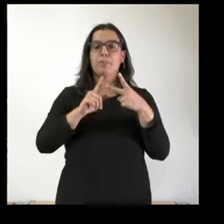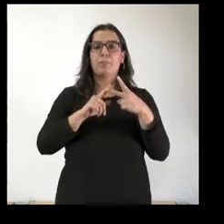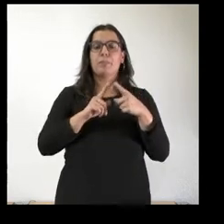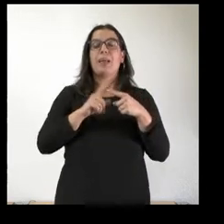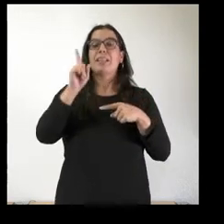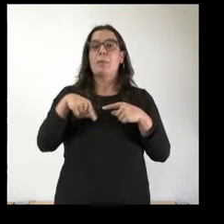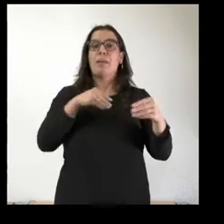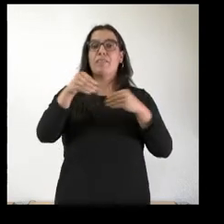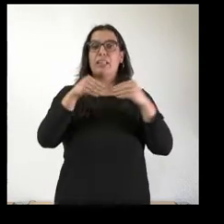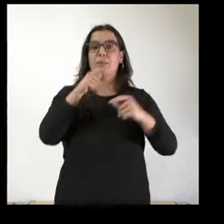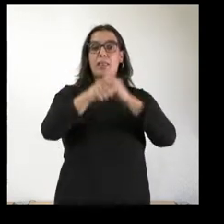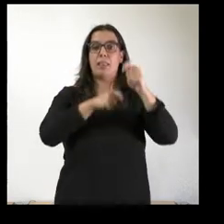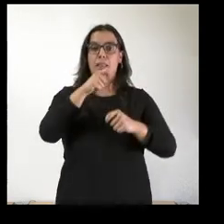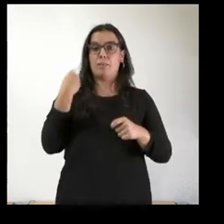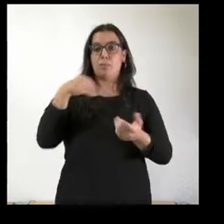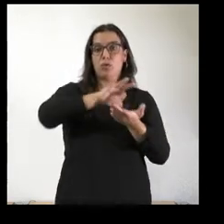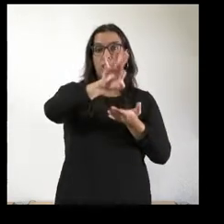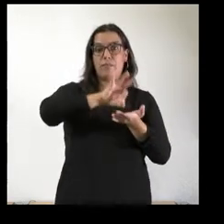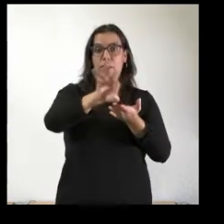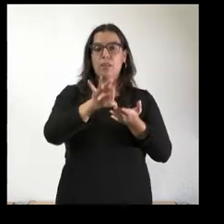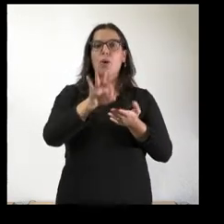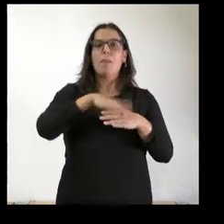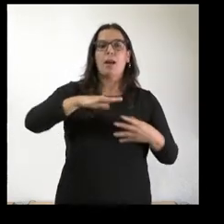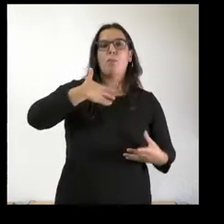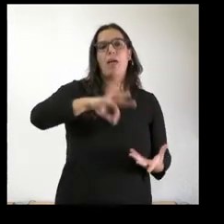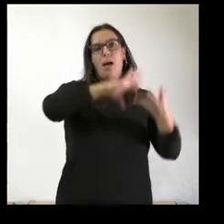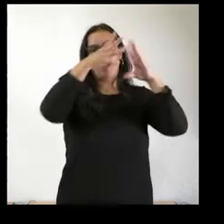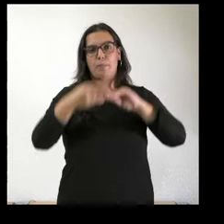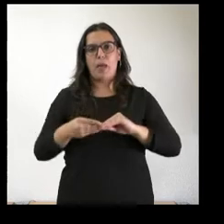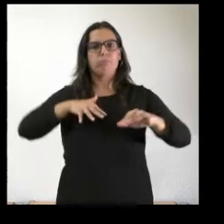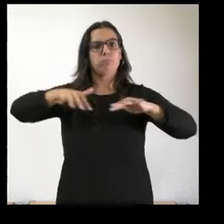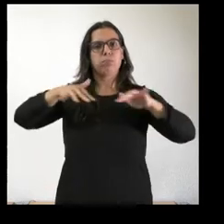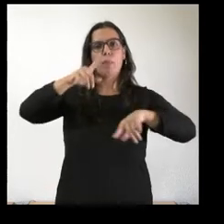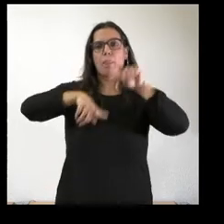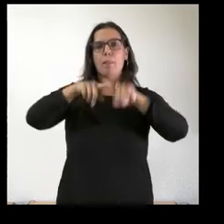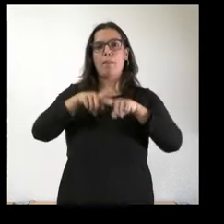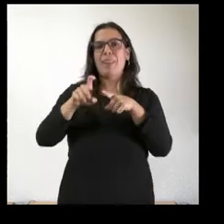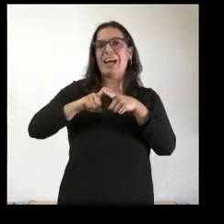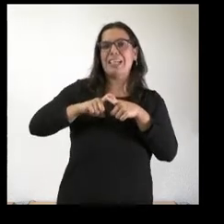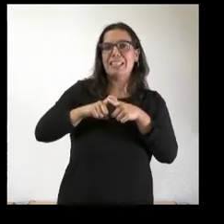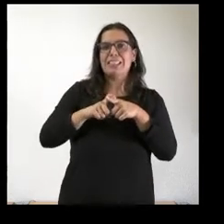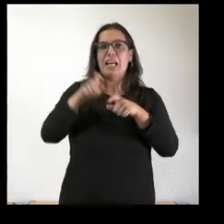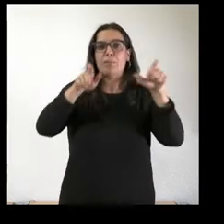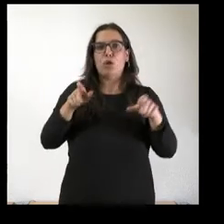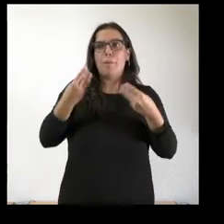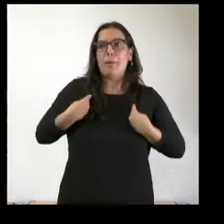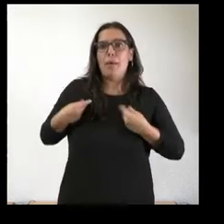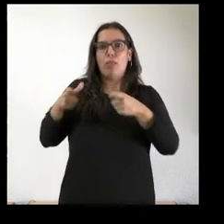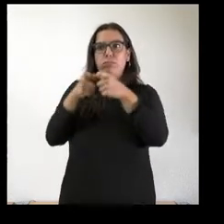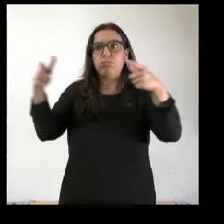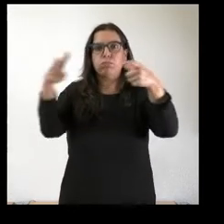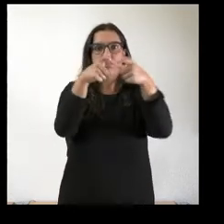las condiciones de explotación de los servicios para permitir su adaptación dinámica a la evolución de las características poblacionales y